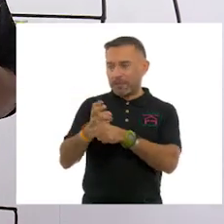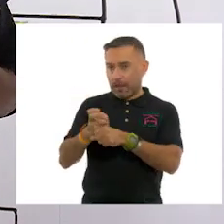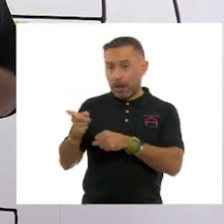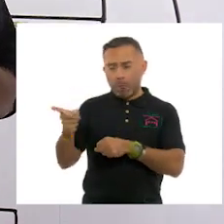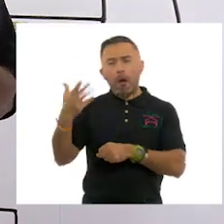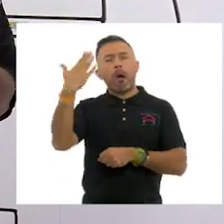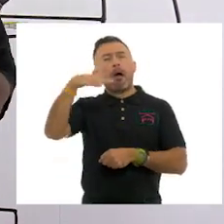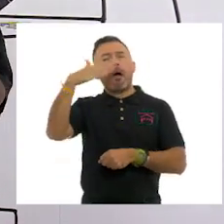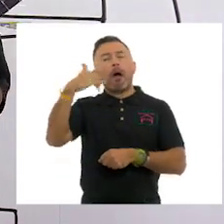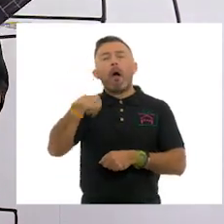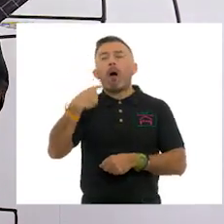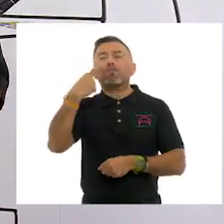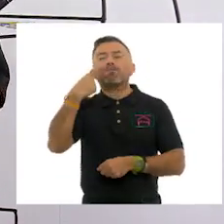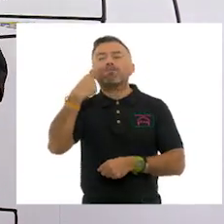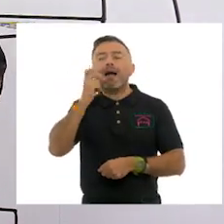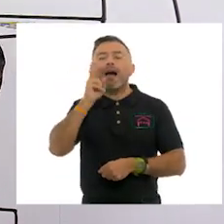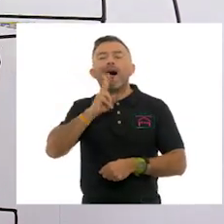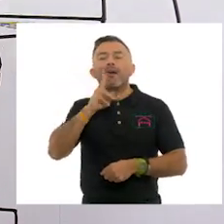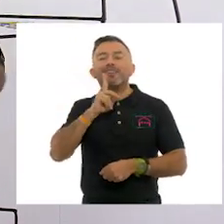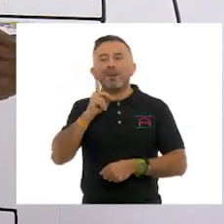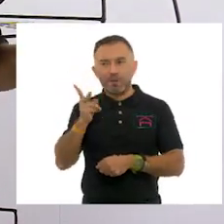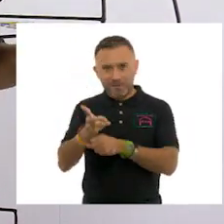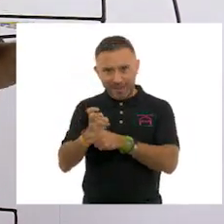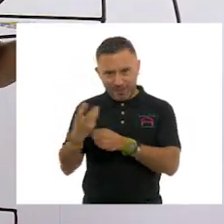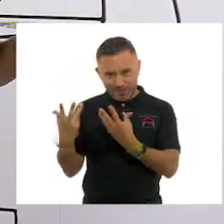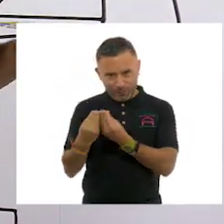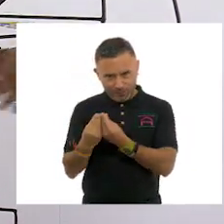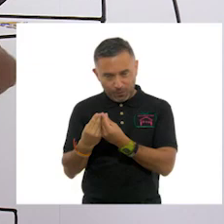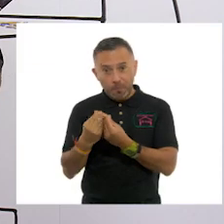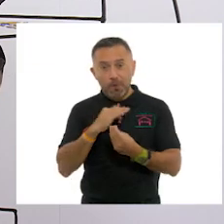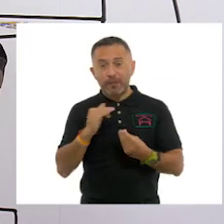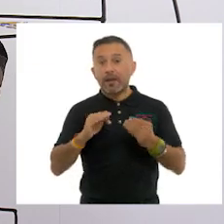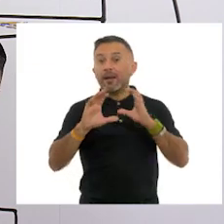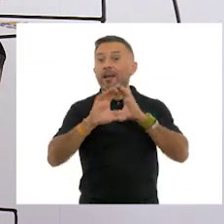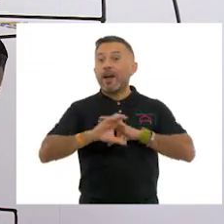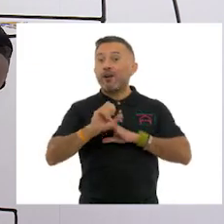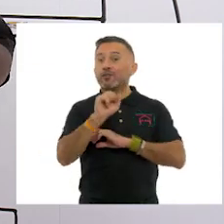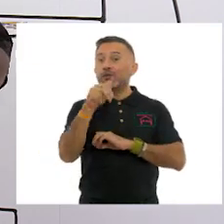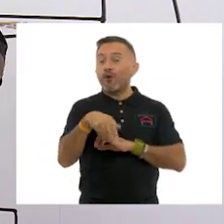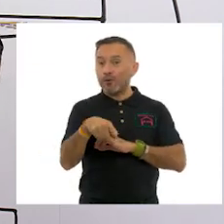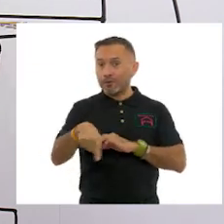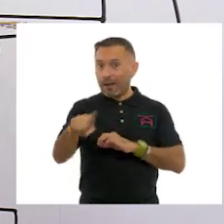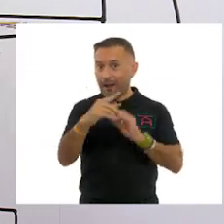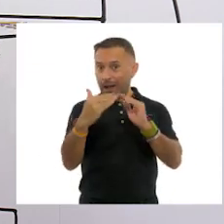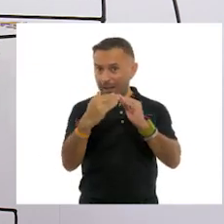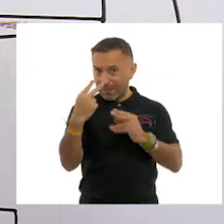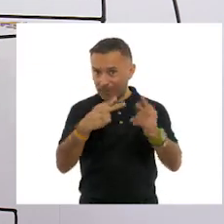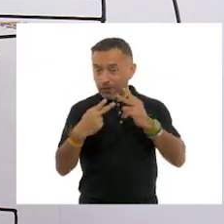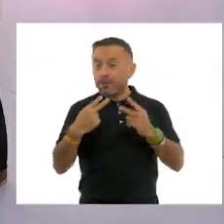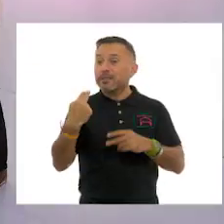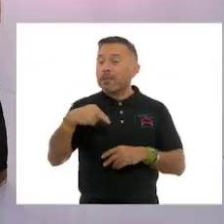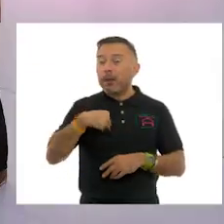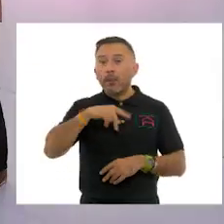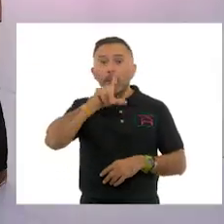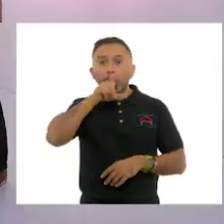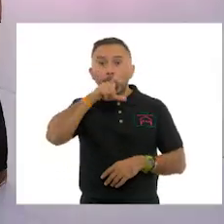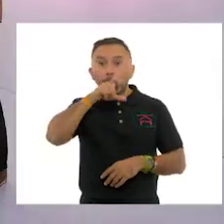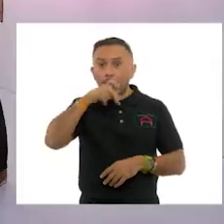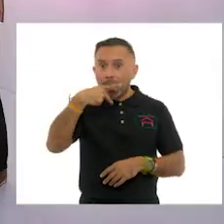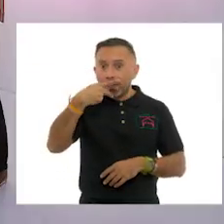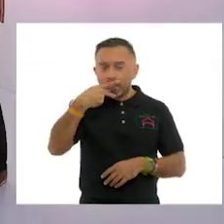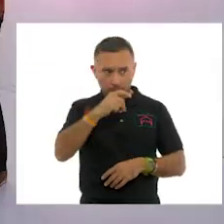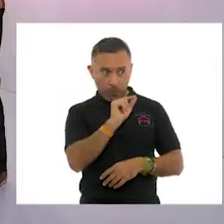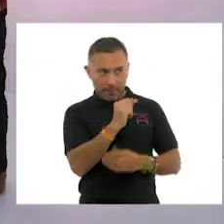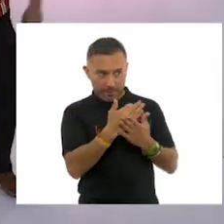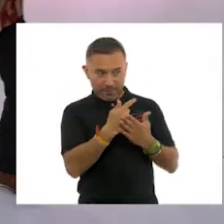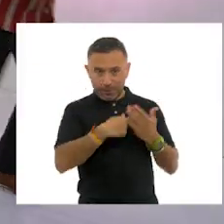a que me acompañe en un son que va a volar hasta sus casas. Se llaman Los Cotorritos. ¿Qué te parece, Rodrigo? Voy por Michelle